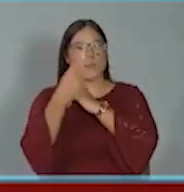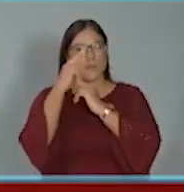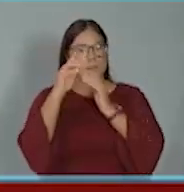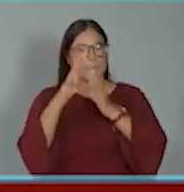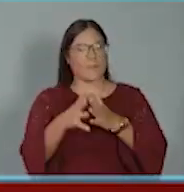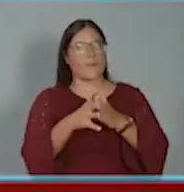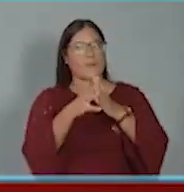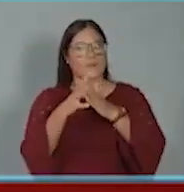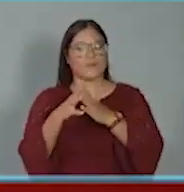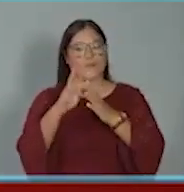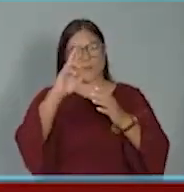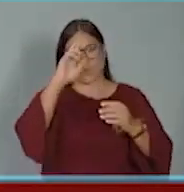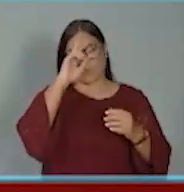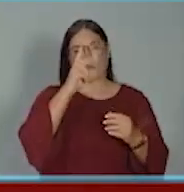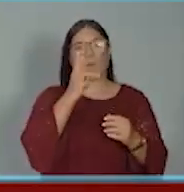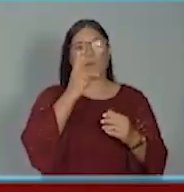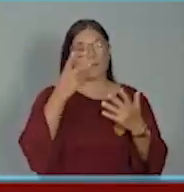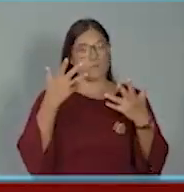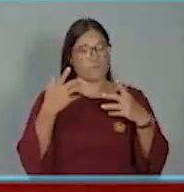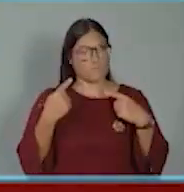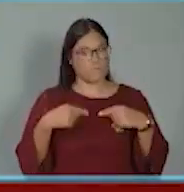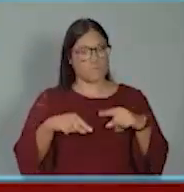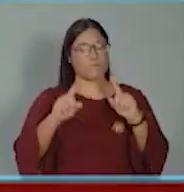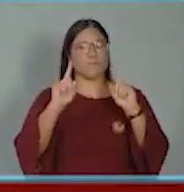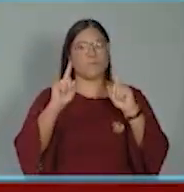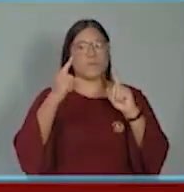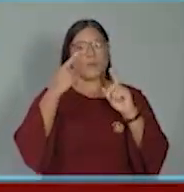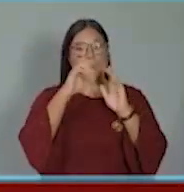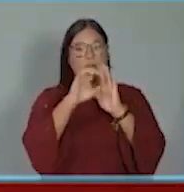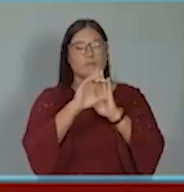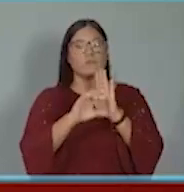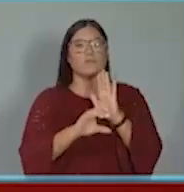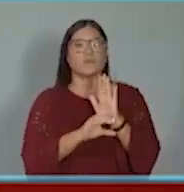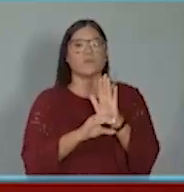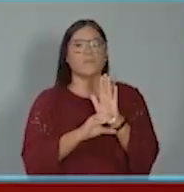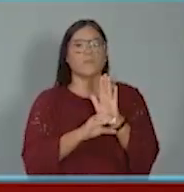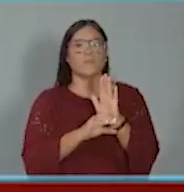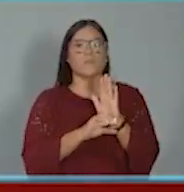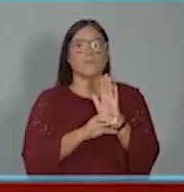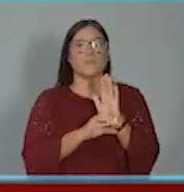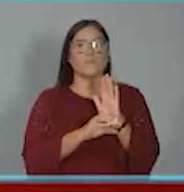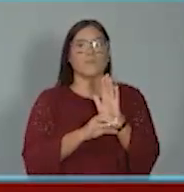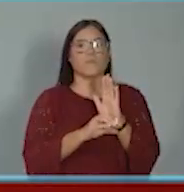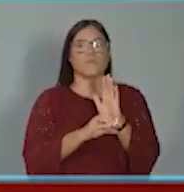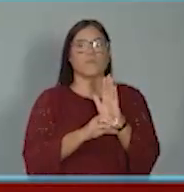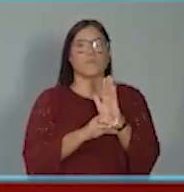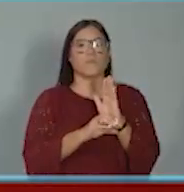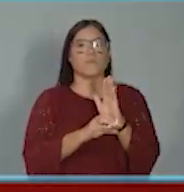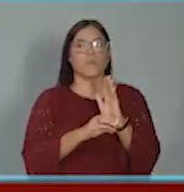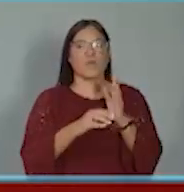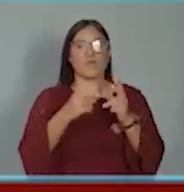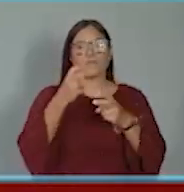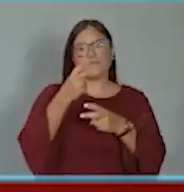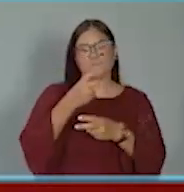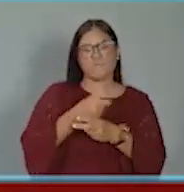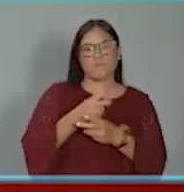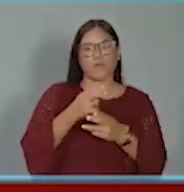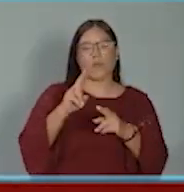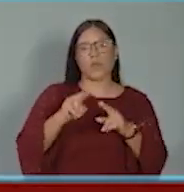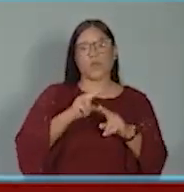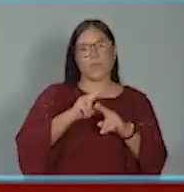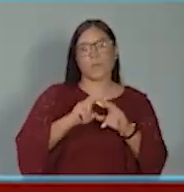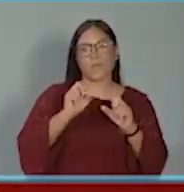vemos que la República Dominicana logró realizar un censo de una manera no tan traumática como normalmente